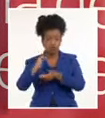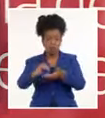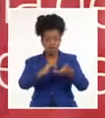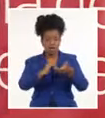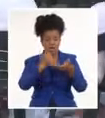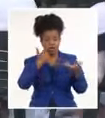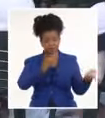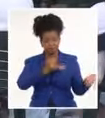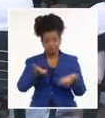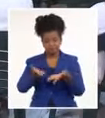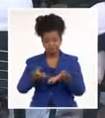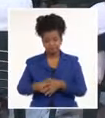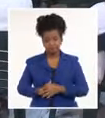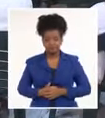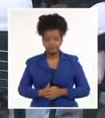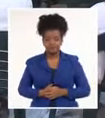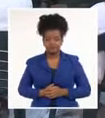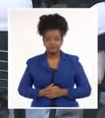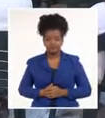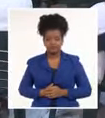palabra.